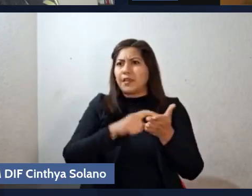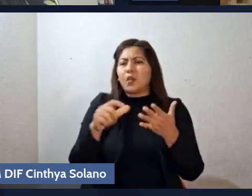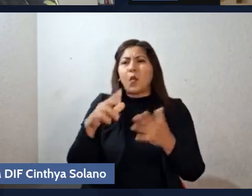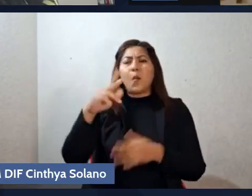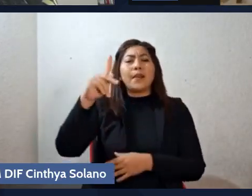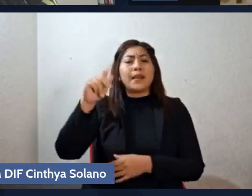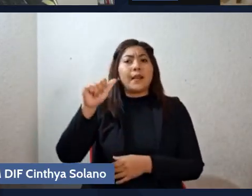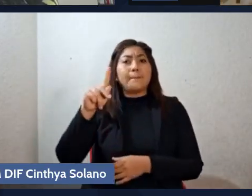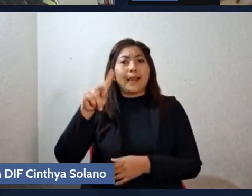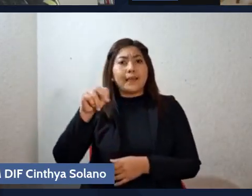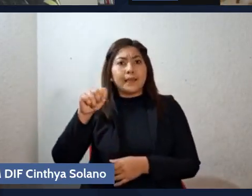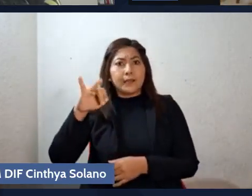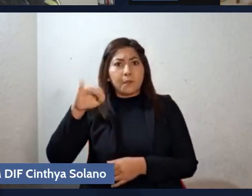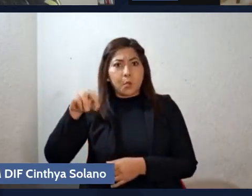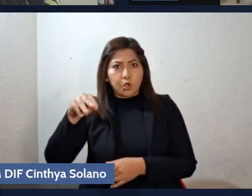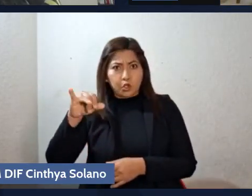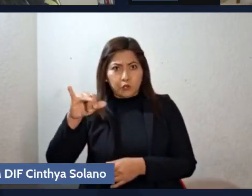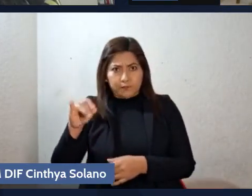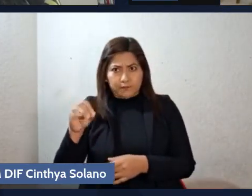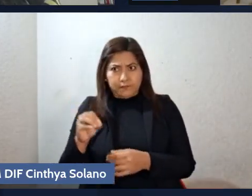Entonces, bueno, una vez de que ya